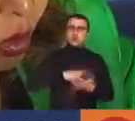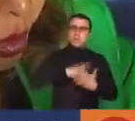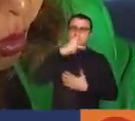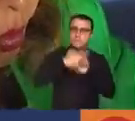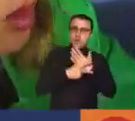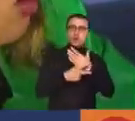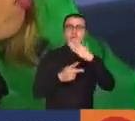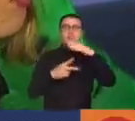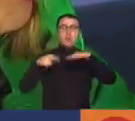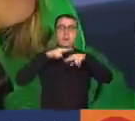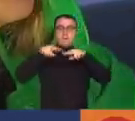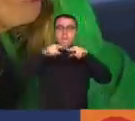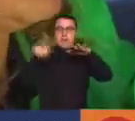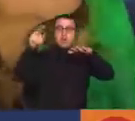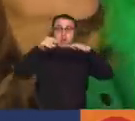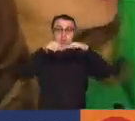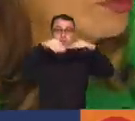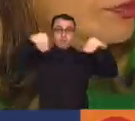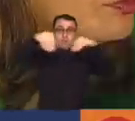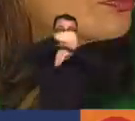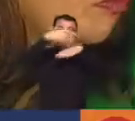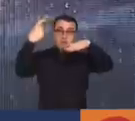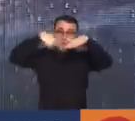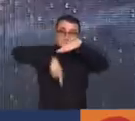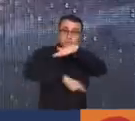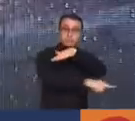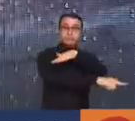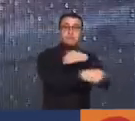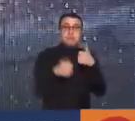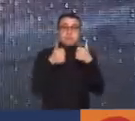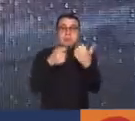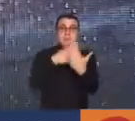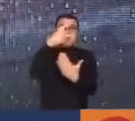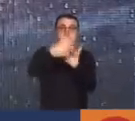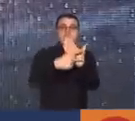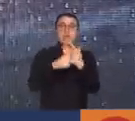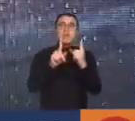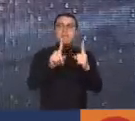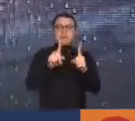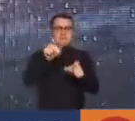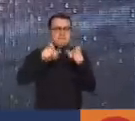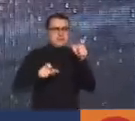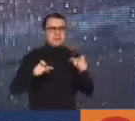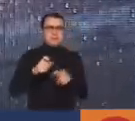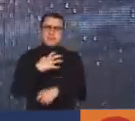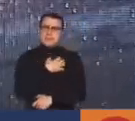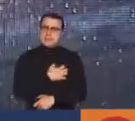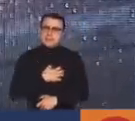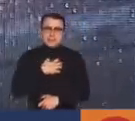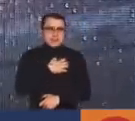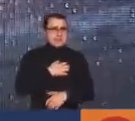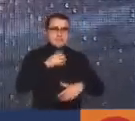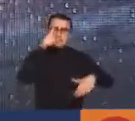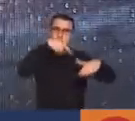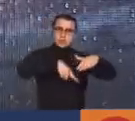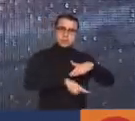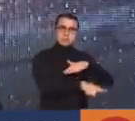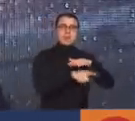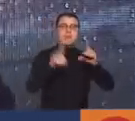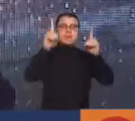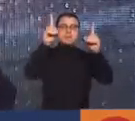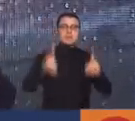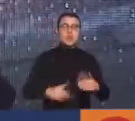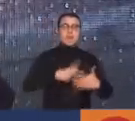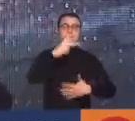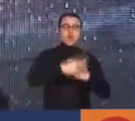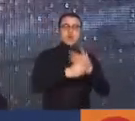de metro subterráneo que iba muy bien. Pero a alguien le tiene mucha envidia a los metros subterráneos y decidió acabar